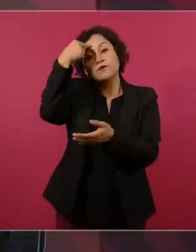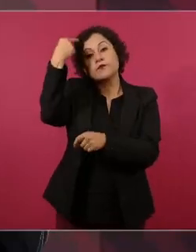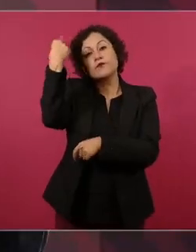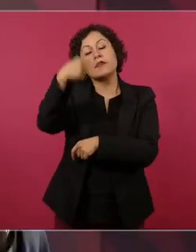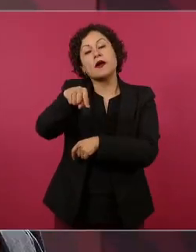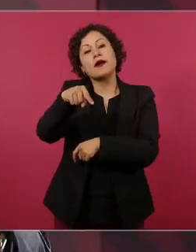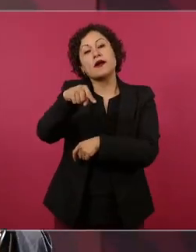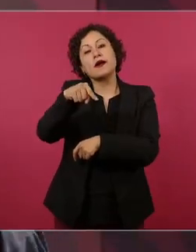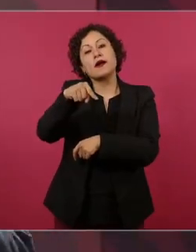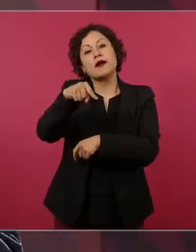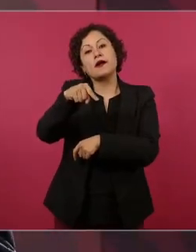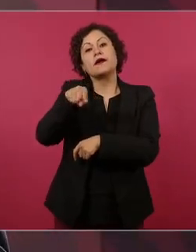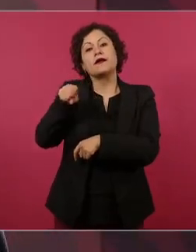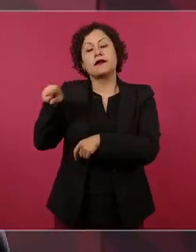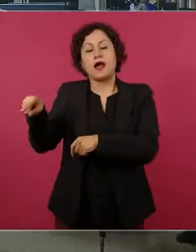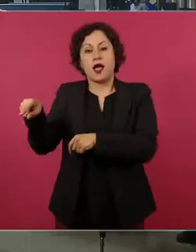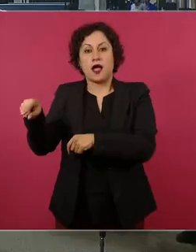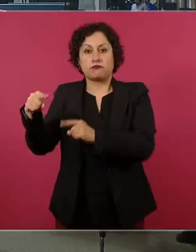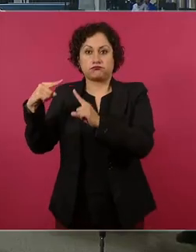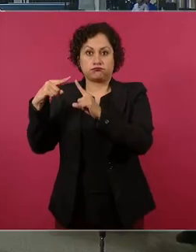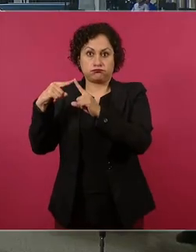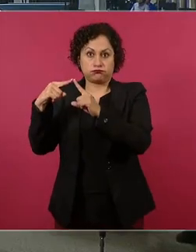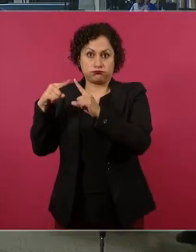a la iglesia.